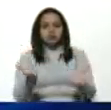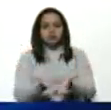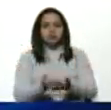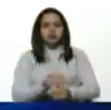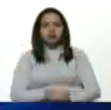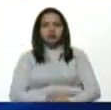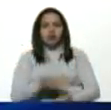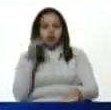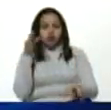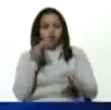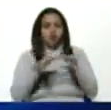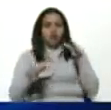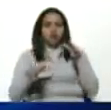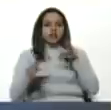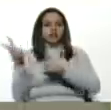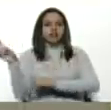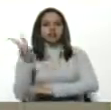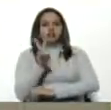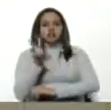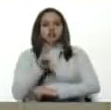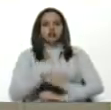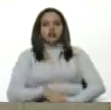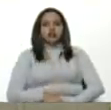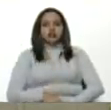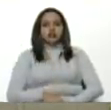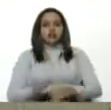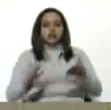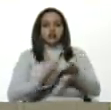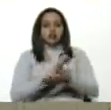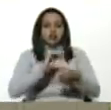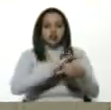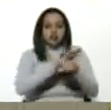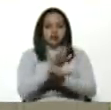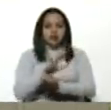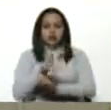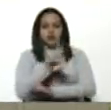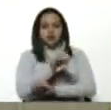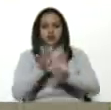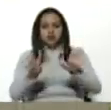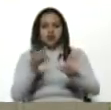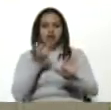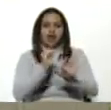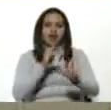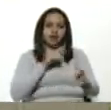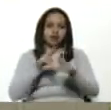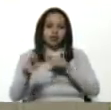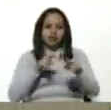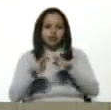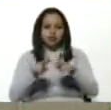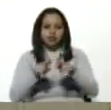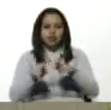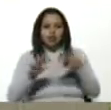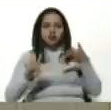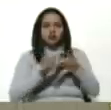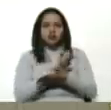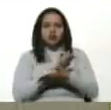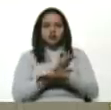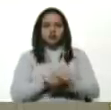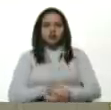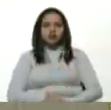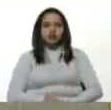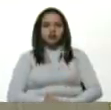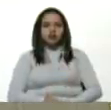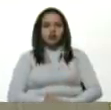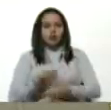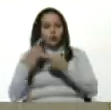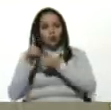La suerte de Venezuela sobre el COVID-19 está íntimamente vinculado a lo que ocurra en nuestros